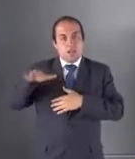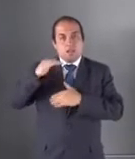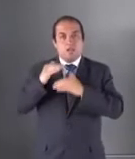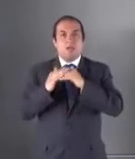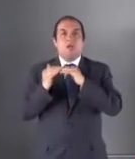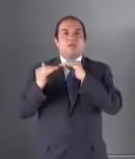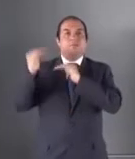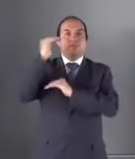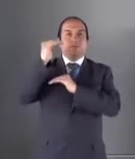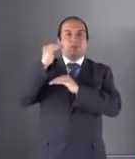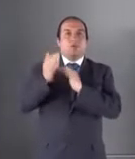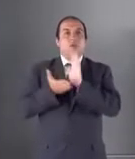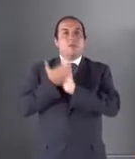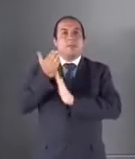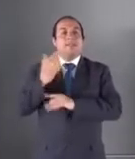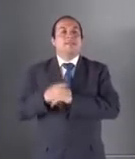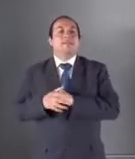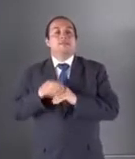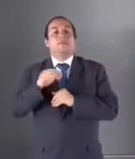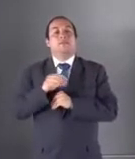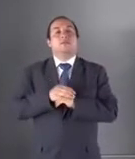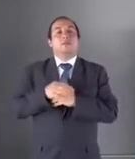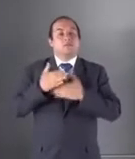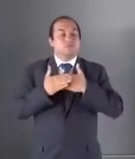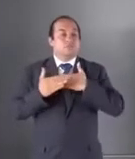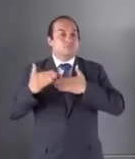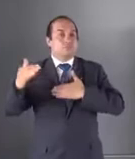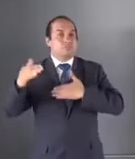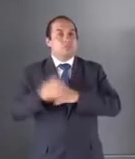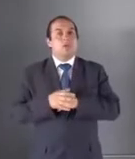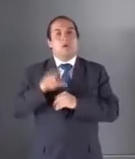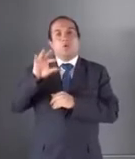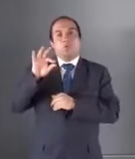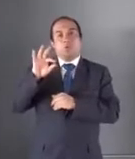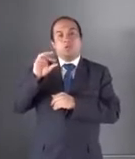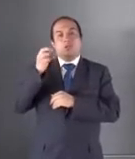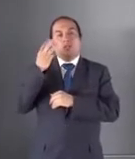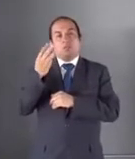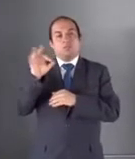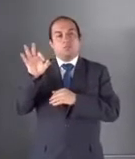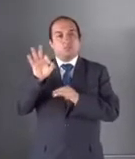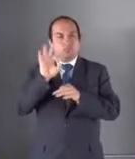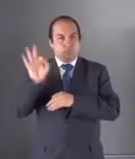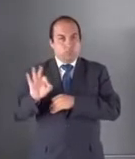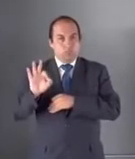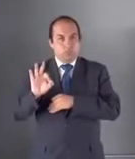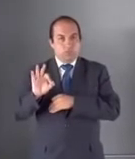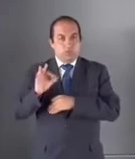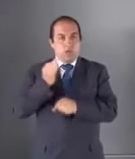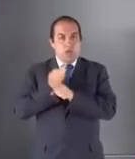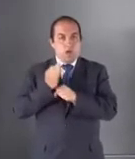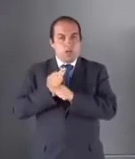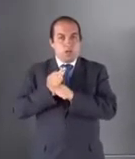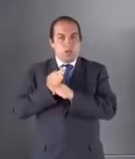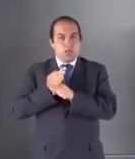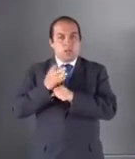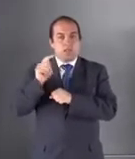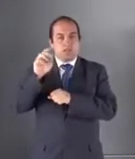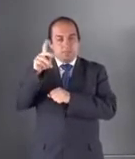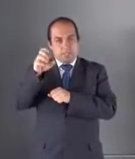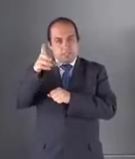en las partes altas, con un avance del 43%, y finalmente la estación Tlalpesco, que acabamos de recorrer, con un avance